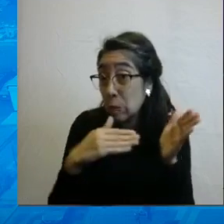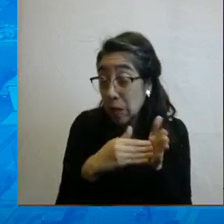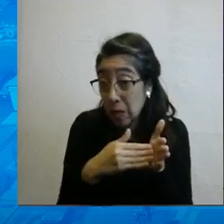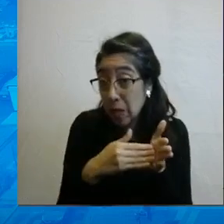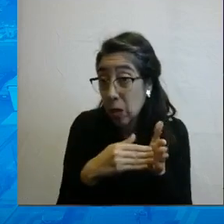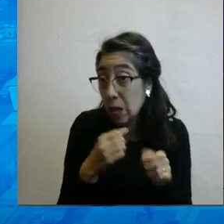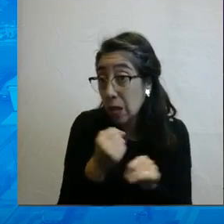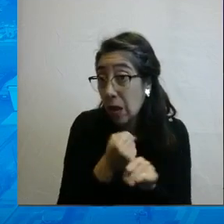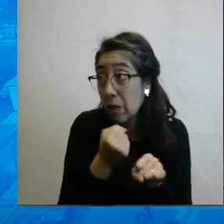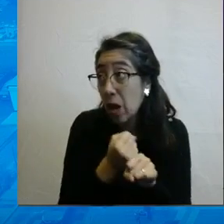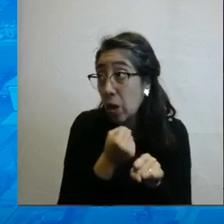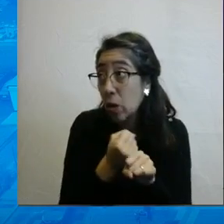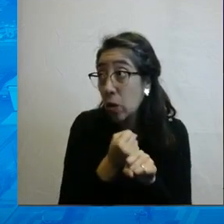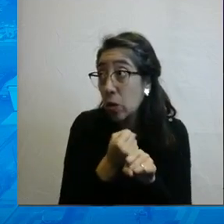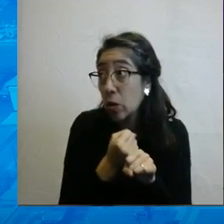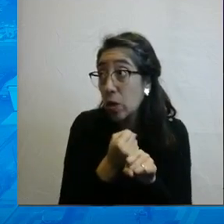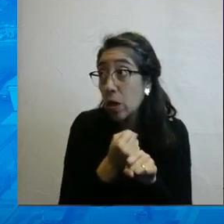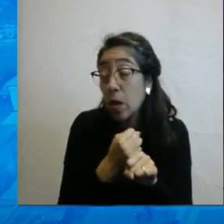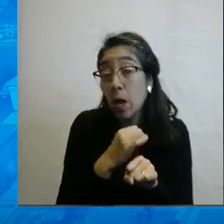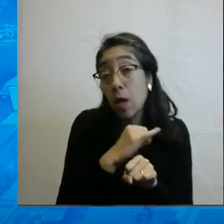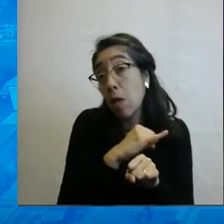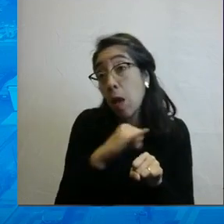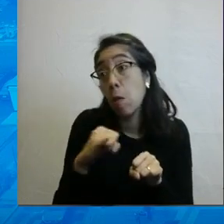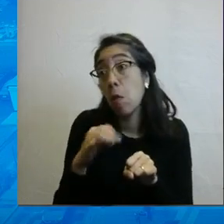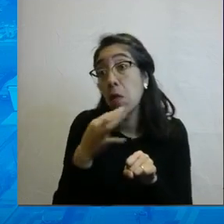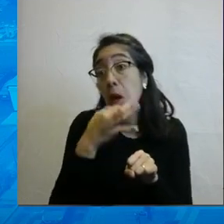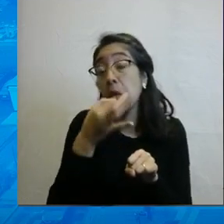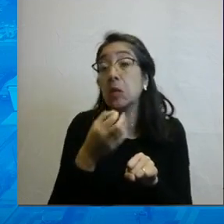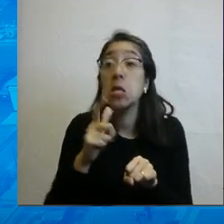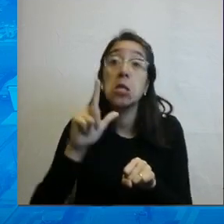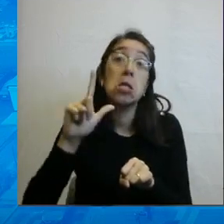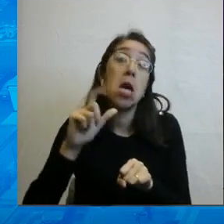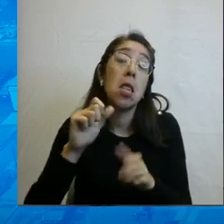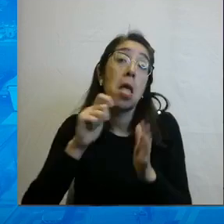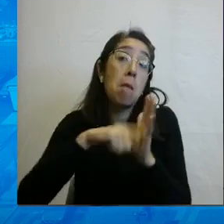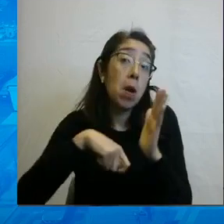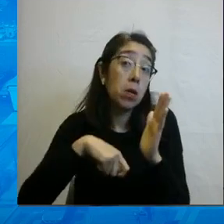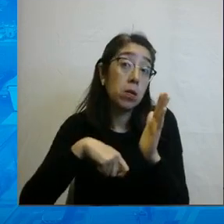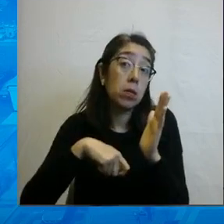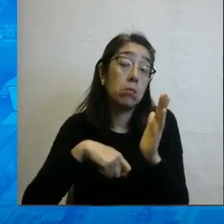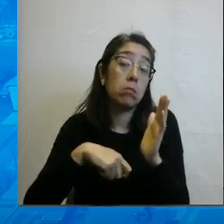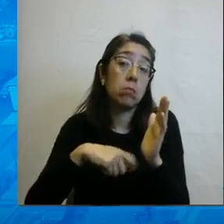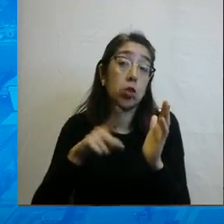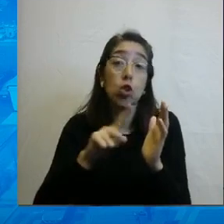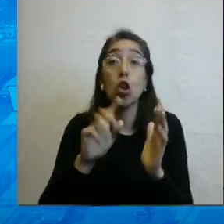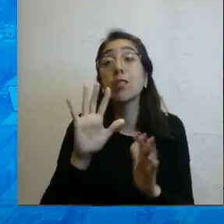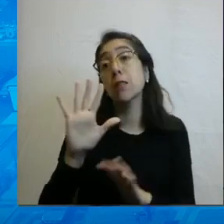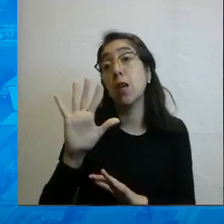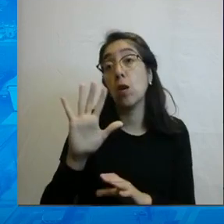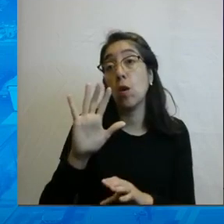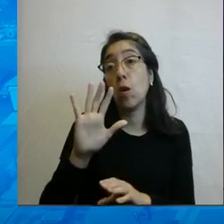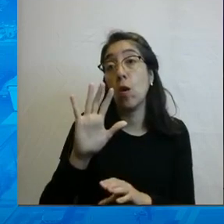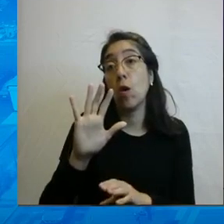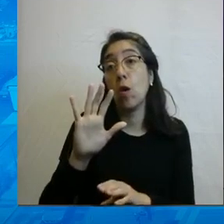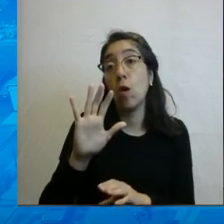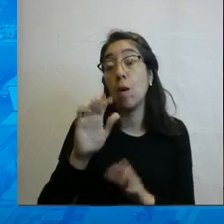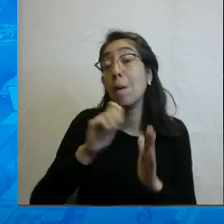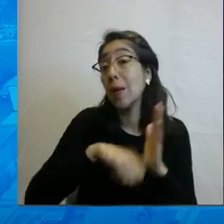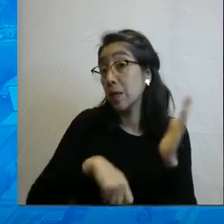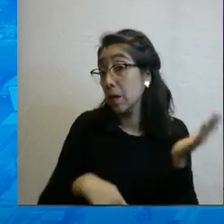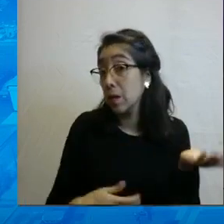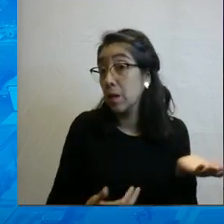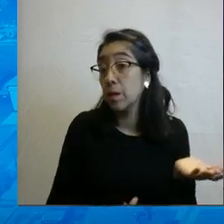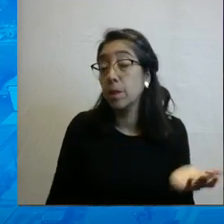trabajo, después van a pedir una prórroga que van a ser 7 meses en vez de 5. Entonces, sí. Ese es el problema que tenemos, que si va a ser así, vamos a tener mucho tiempo